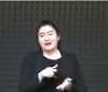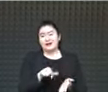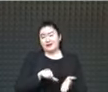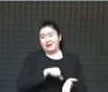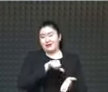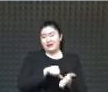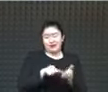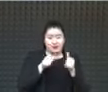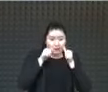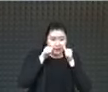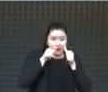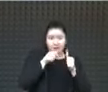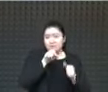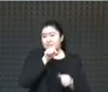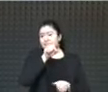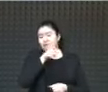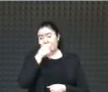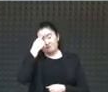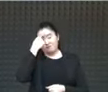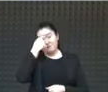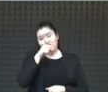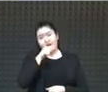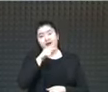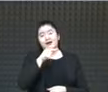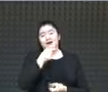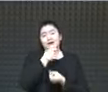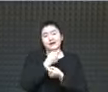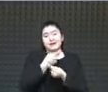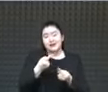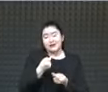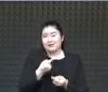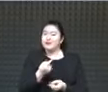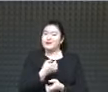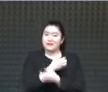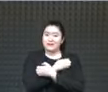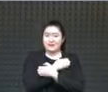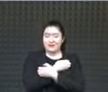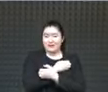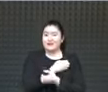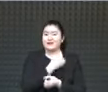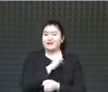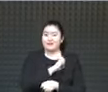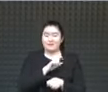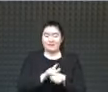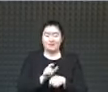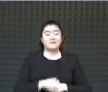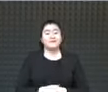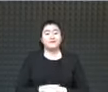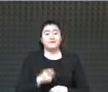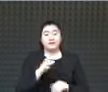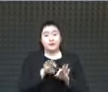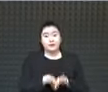educación inicial. Entonces, este es un anuncio muy importante. También pues es el cambio de,